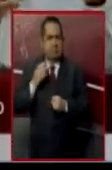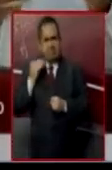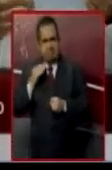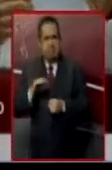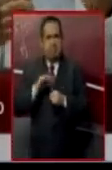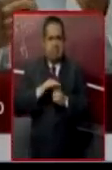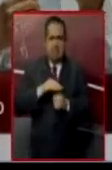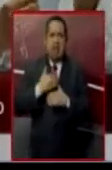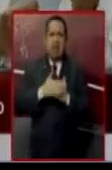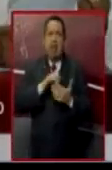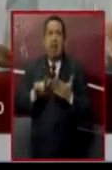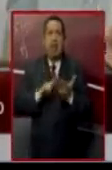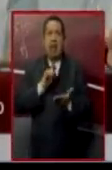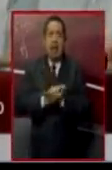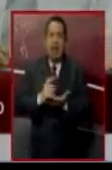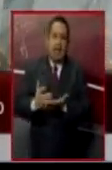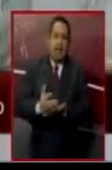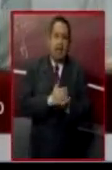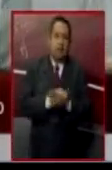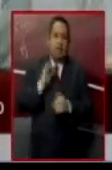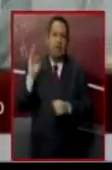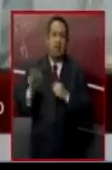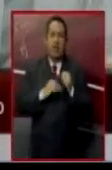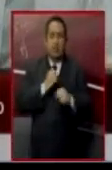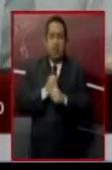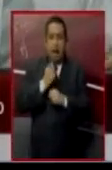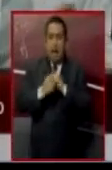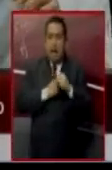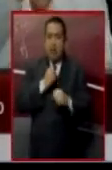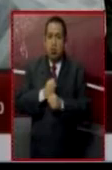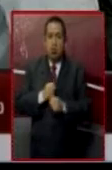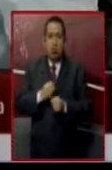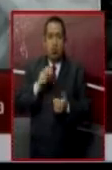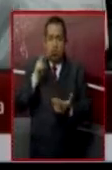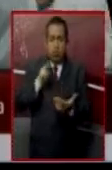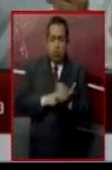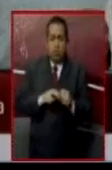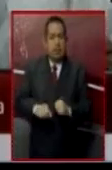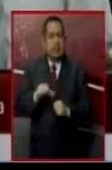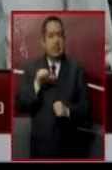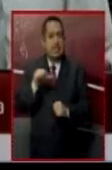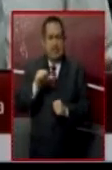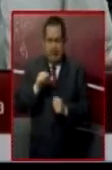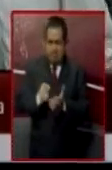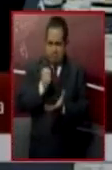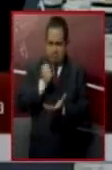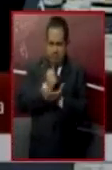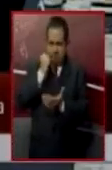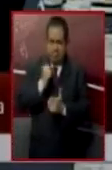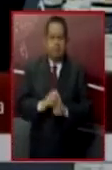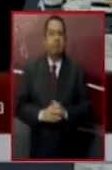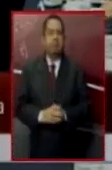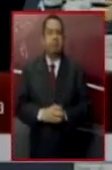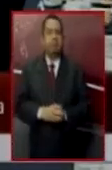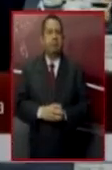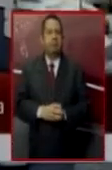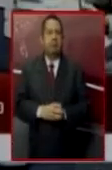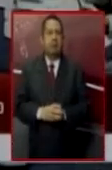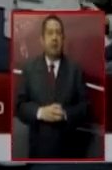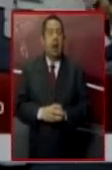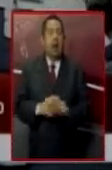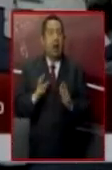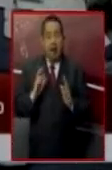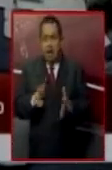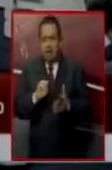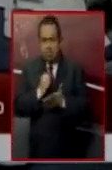se expide la Ley de Ingresos de la Federación para el ejercicio fiscal 2016. Bueno, y a